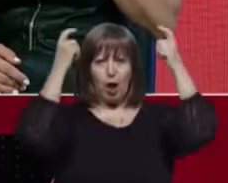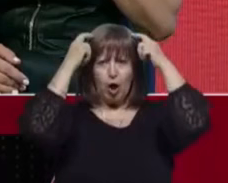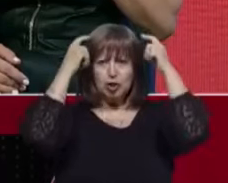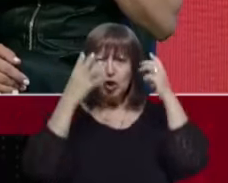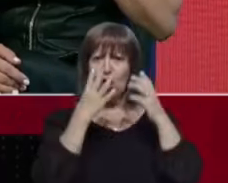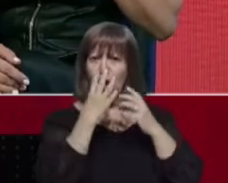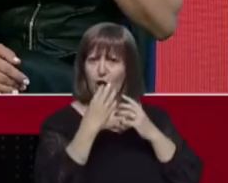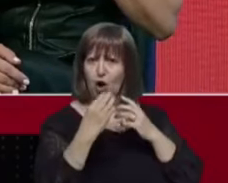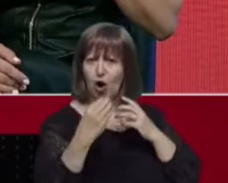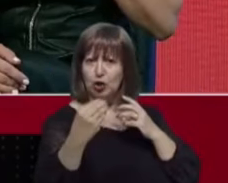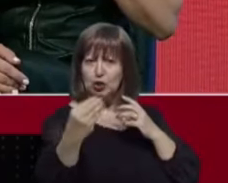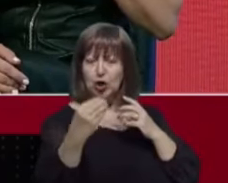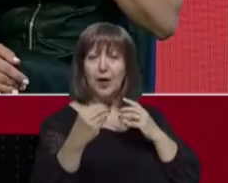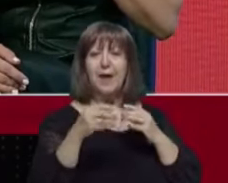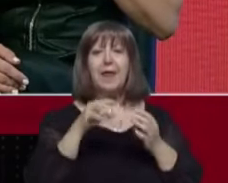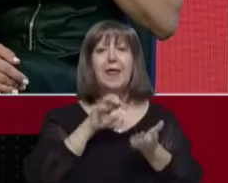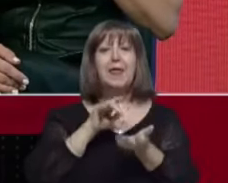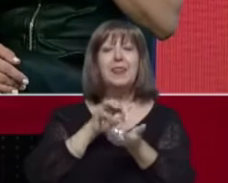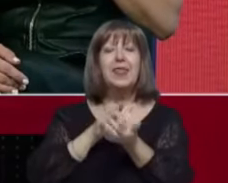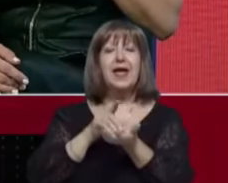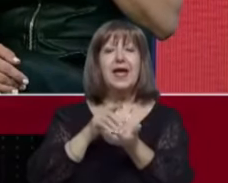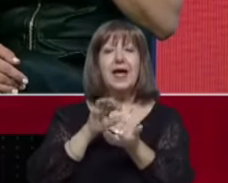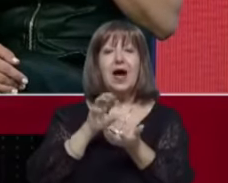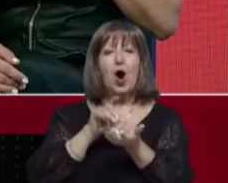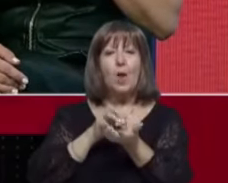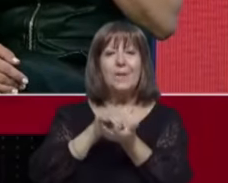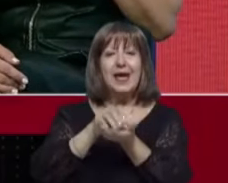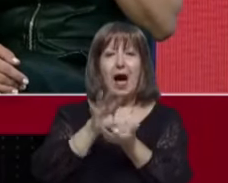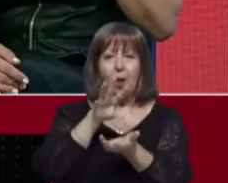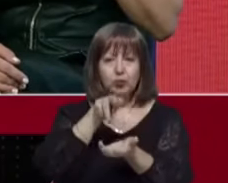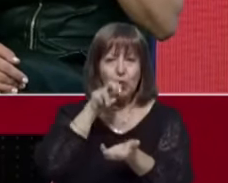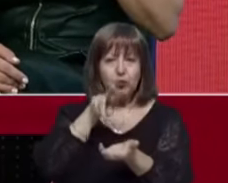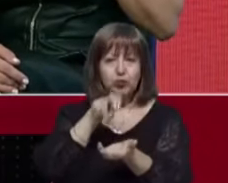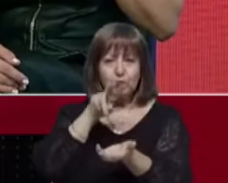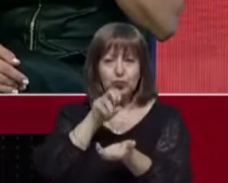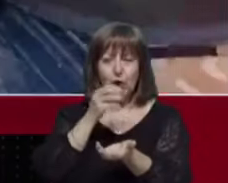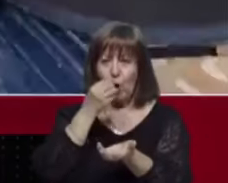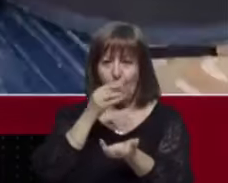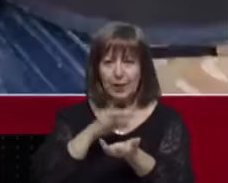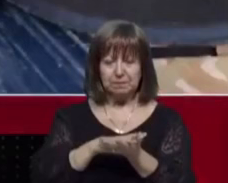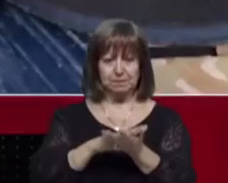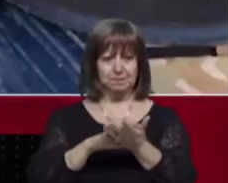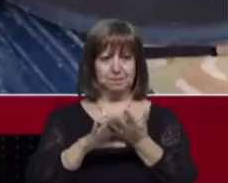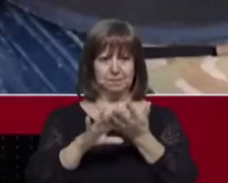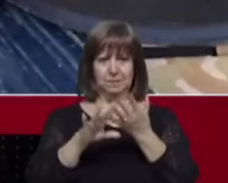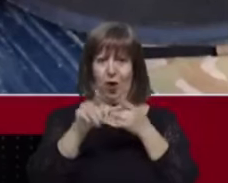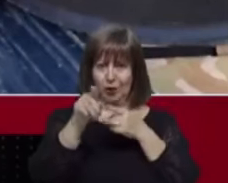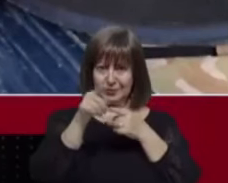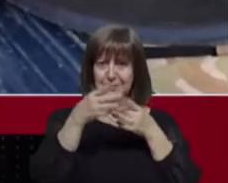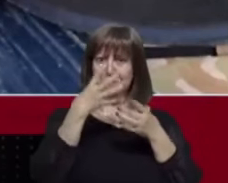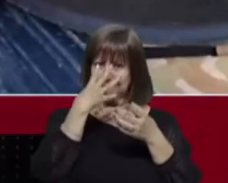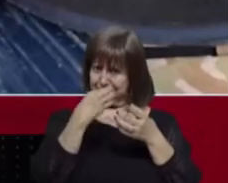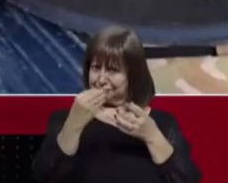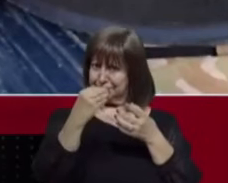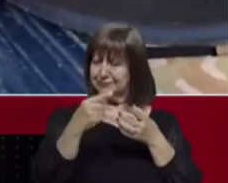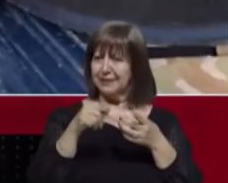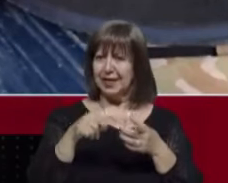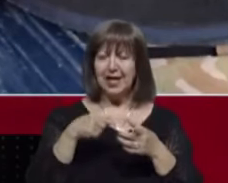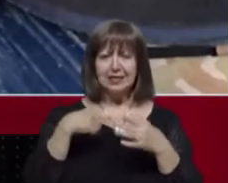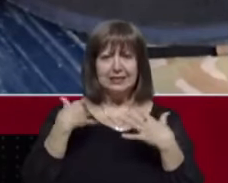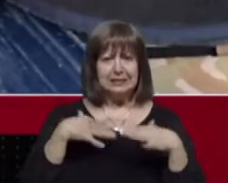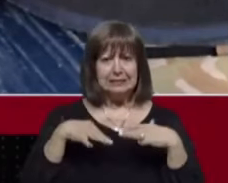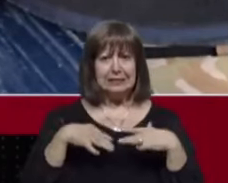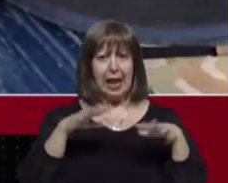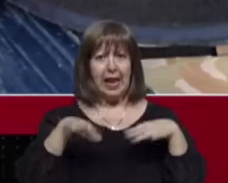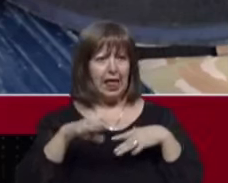se lo denomina, en un cauce de agua cerca de una compuerta. Rápidamente llamaron al 911, se hicieron